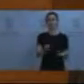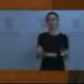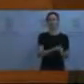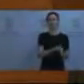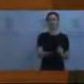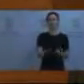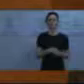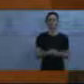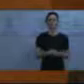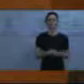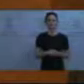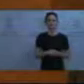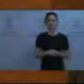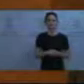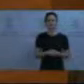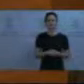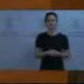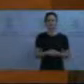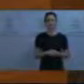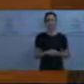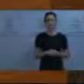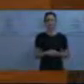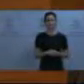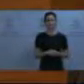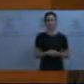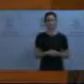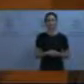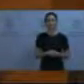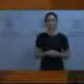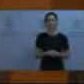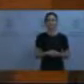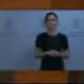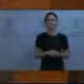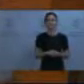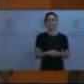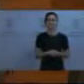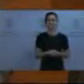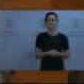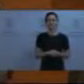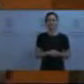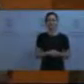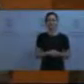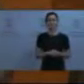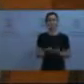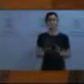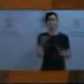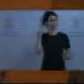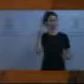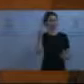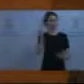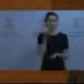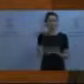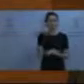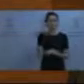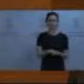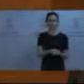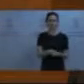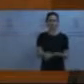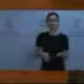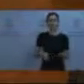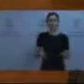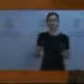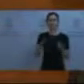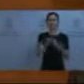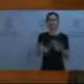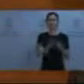de subvención. Y, bueno, solo por ir un poco más rápido, le adelanto